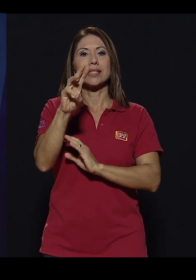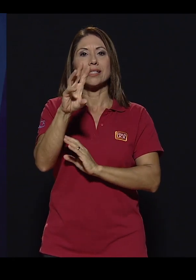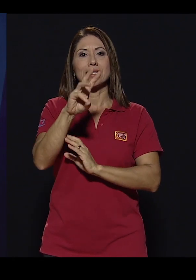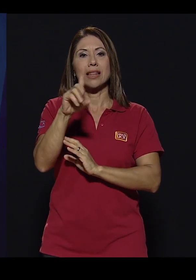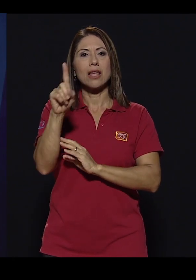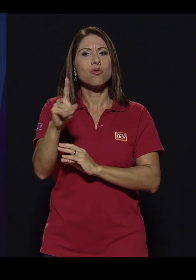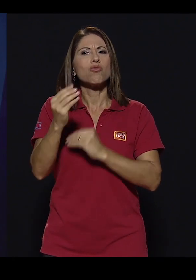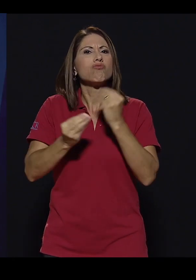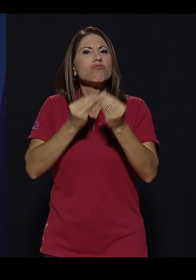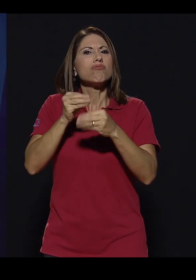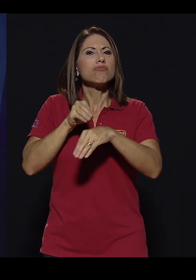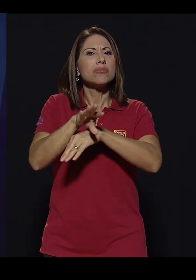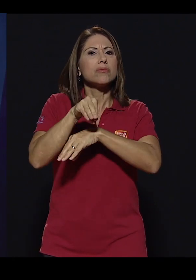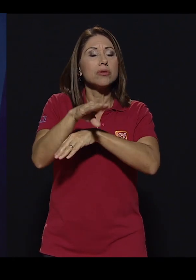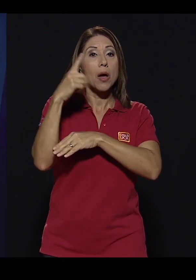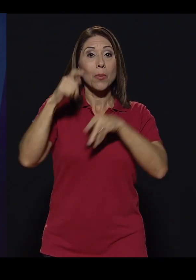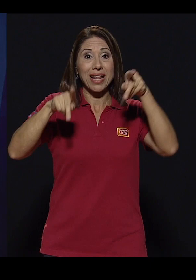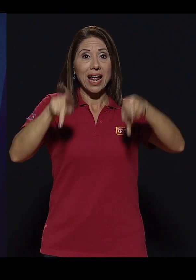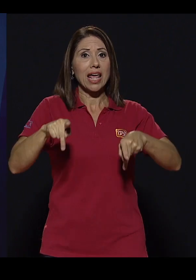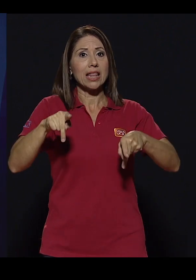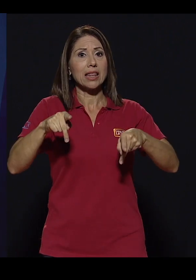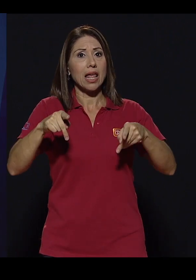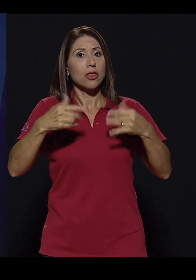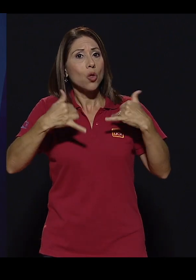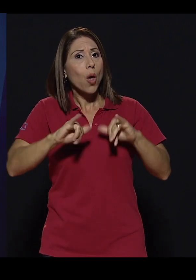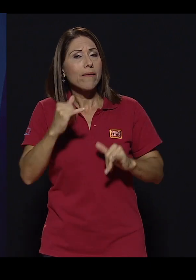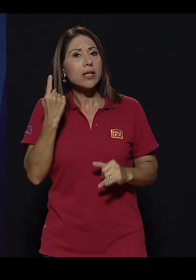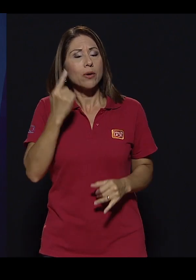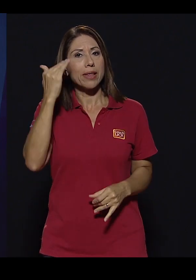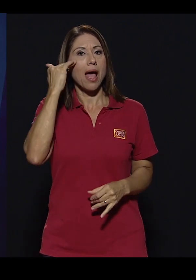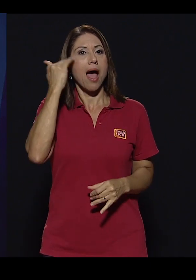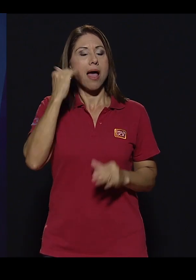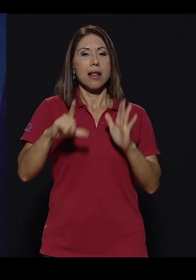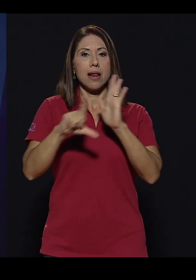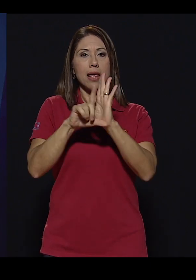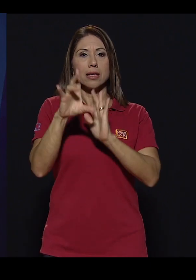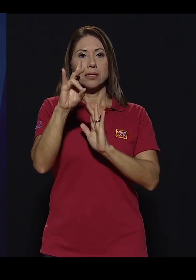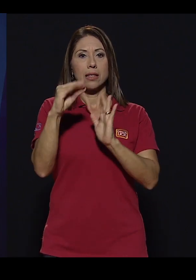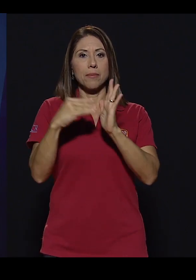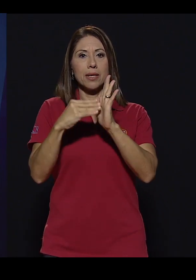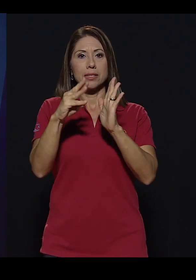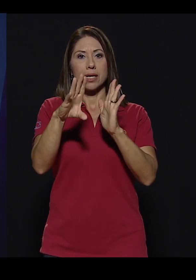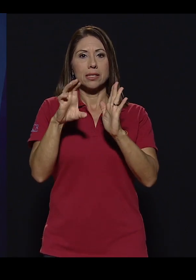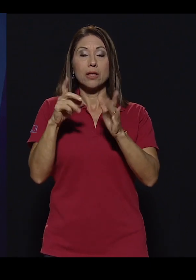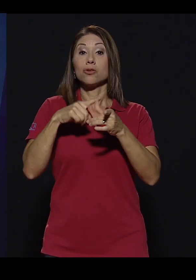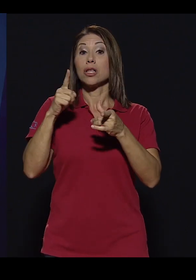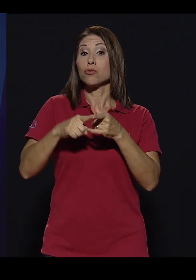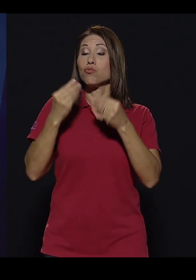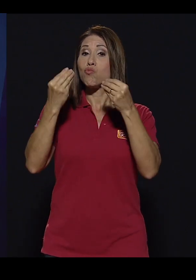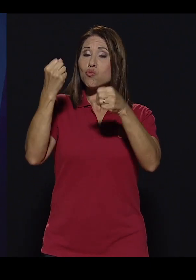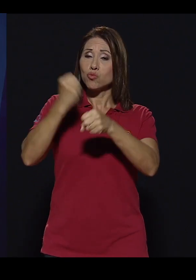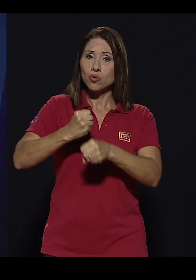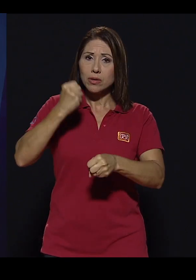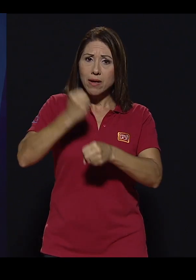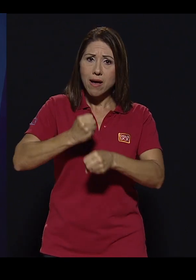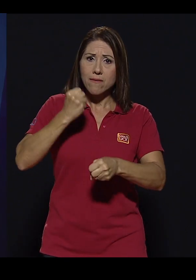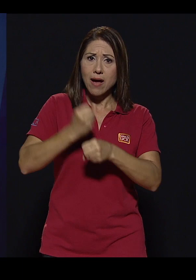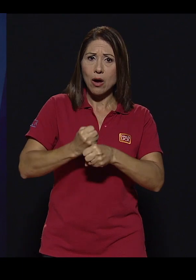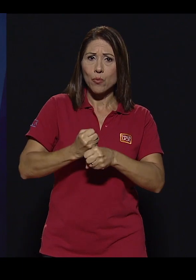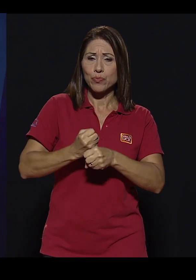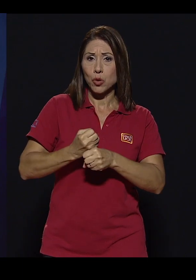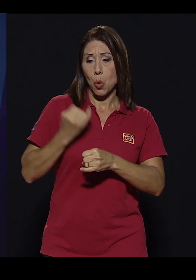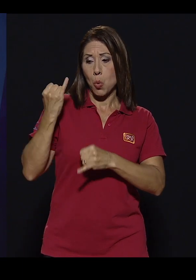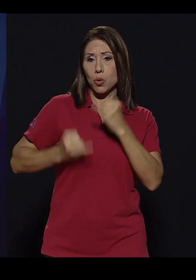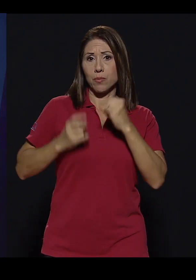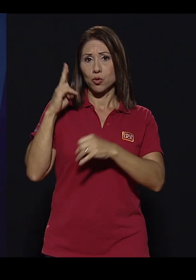86-61 porque la gente todavía lo que maneja la ley 7600 verdad entonces mucho del trabajo que ha habido que hacer por lo menos